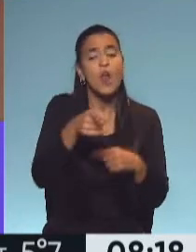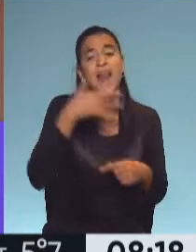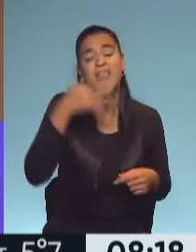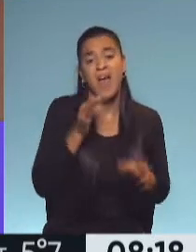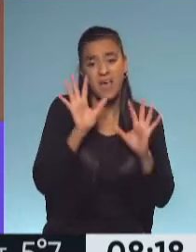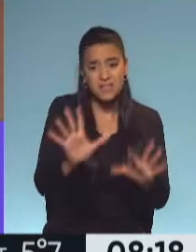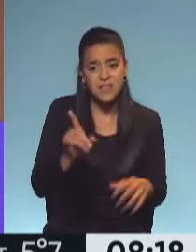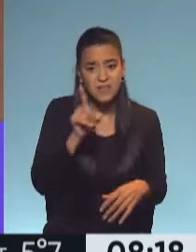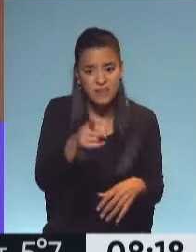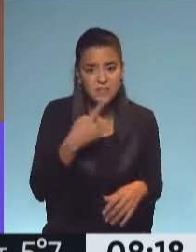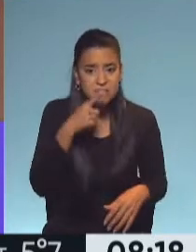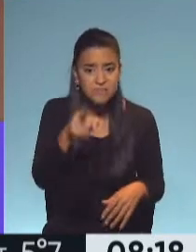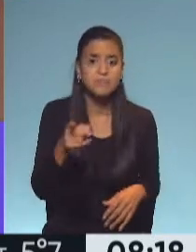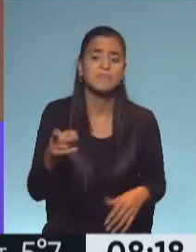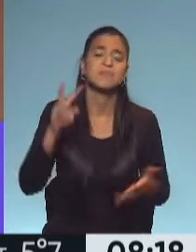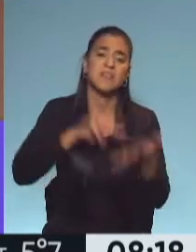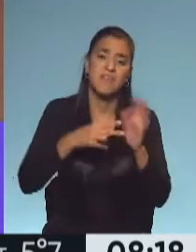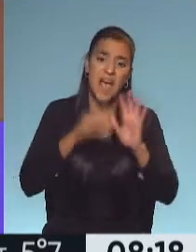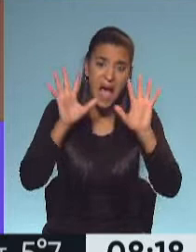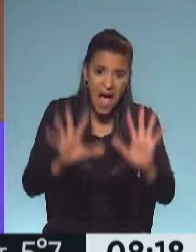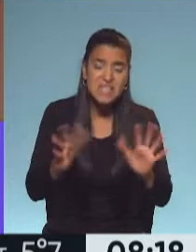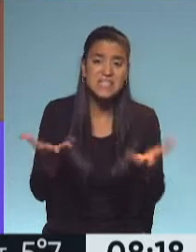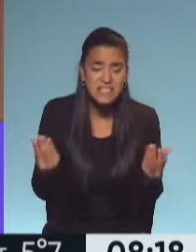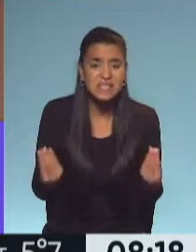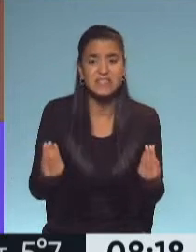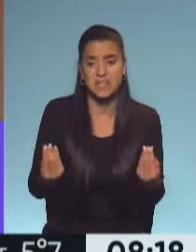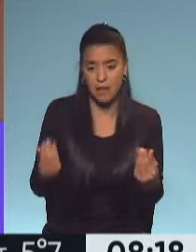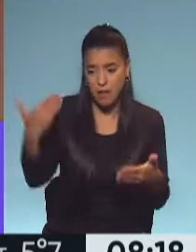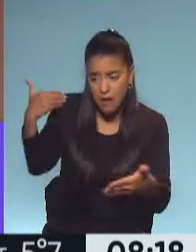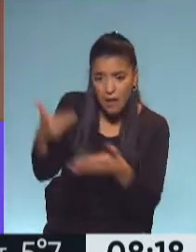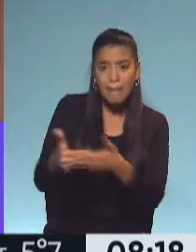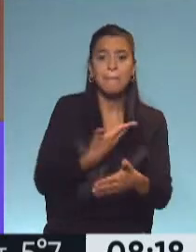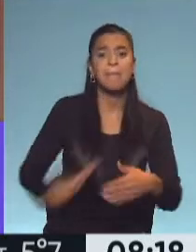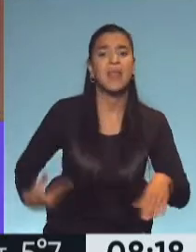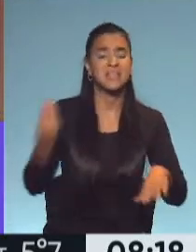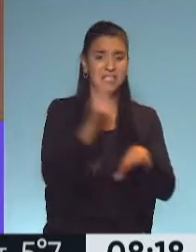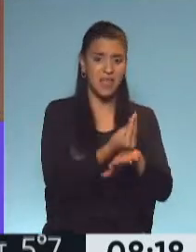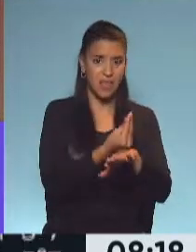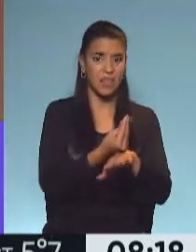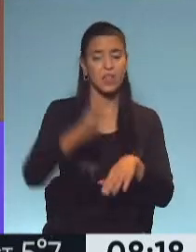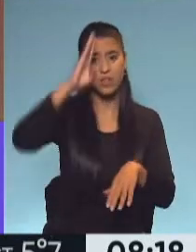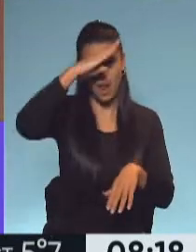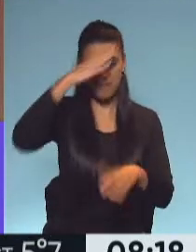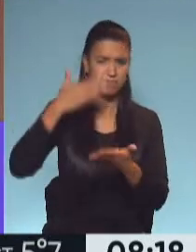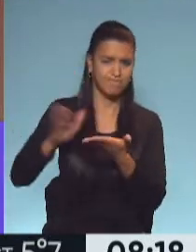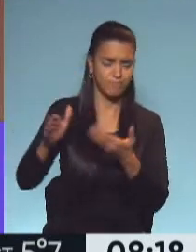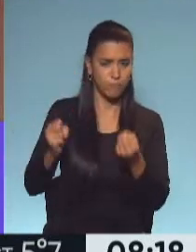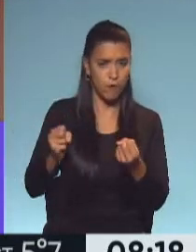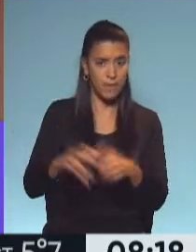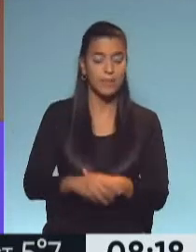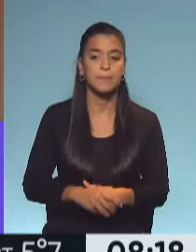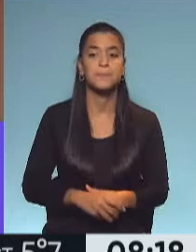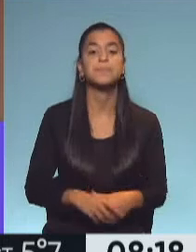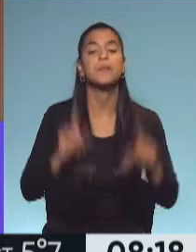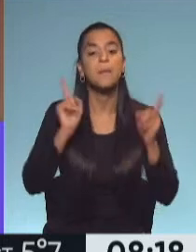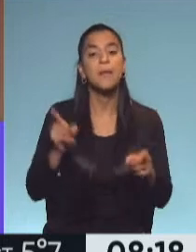y eso es lo que significó también tener durante estos últimos años a un presidente como Donald Trump. Pero, sin embargo,